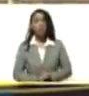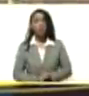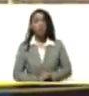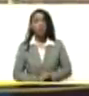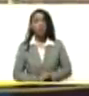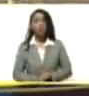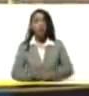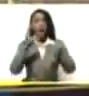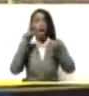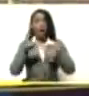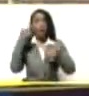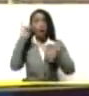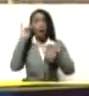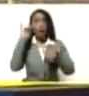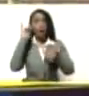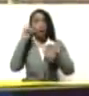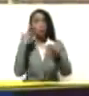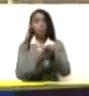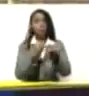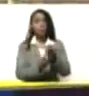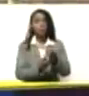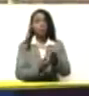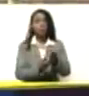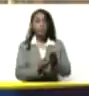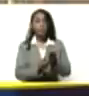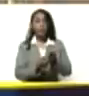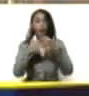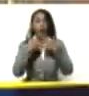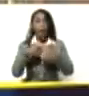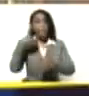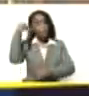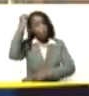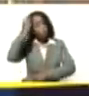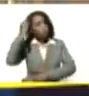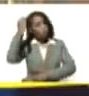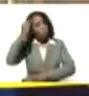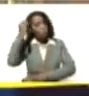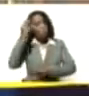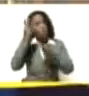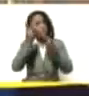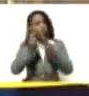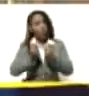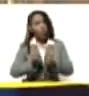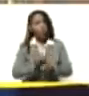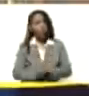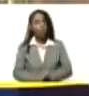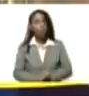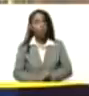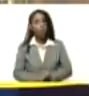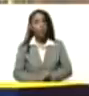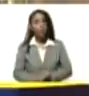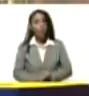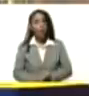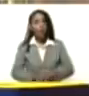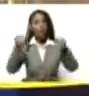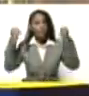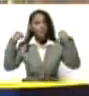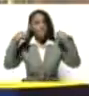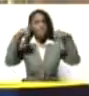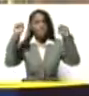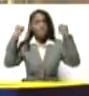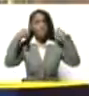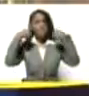aquí está el análisis los números de un ejercicio